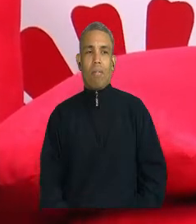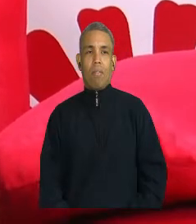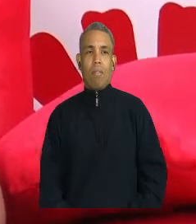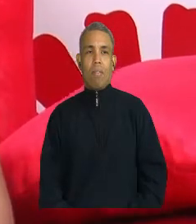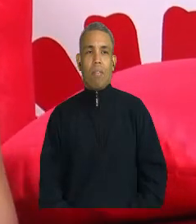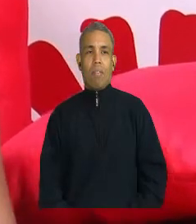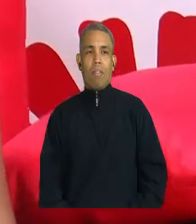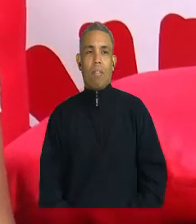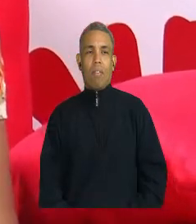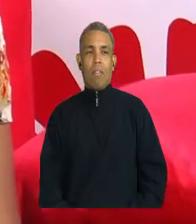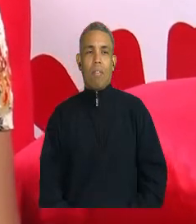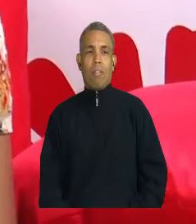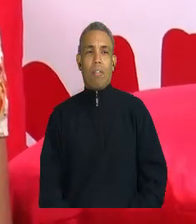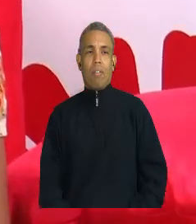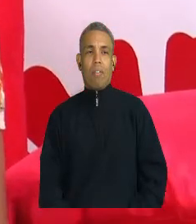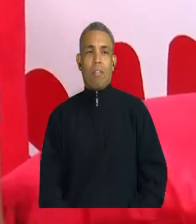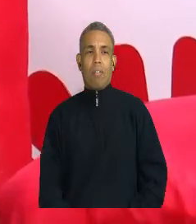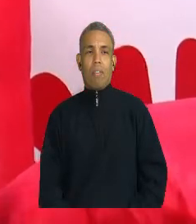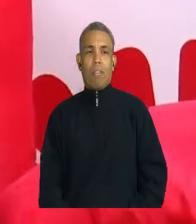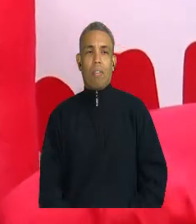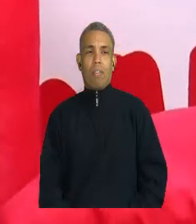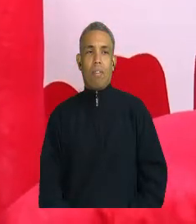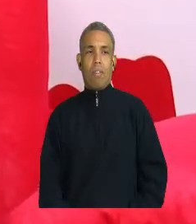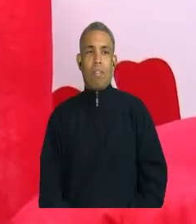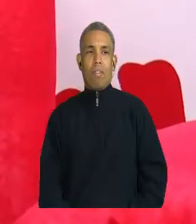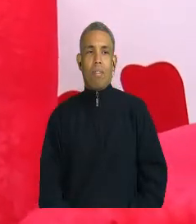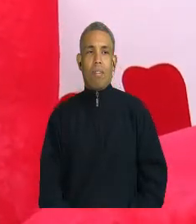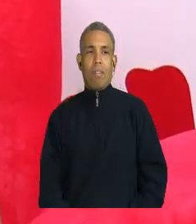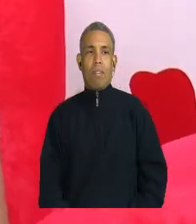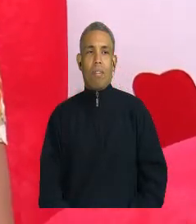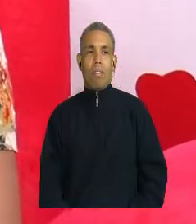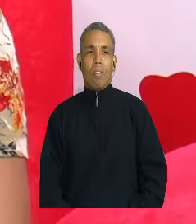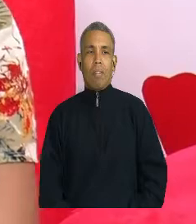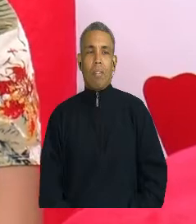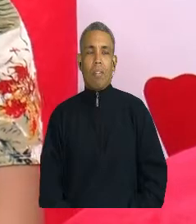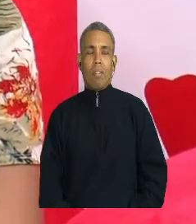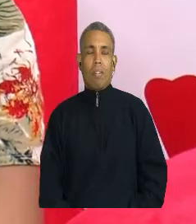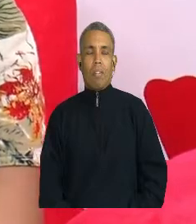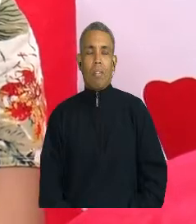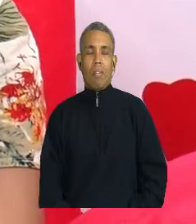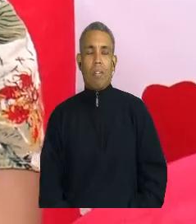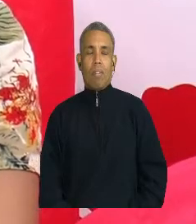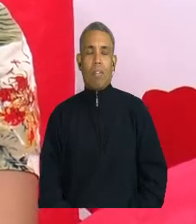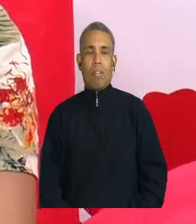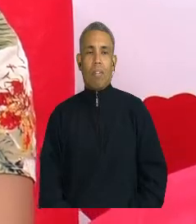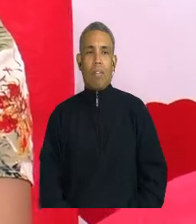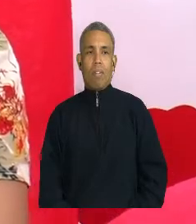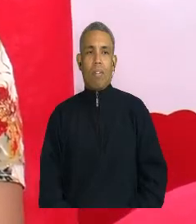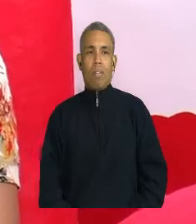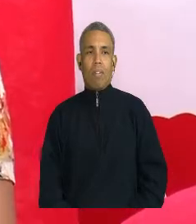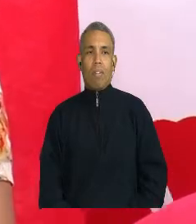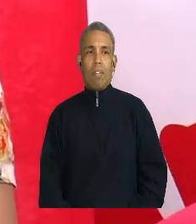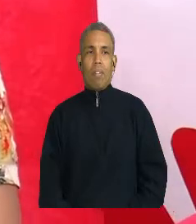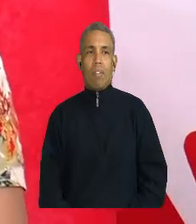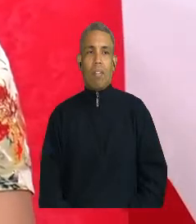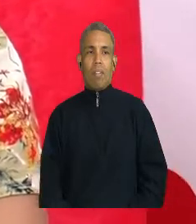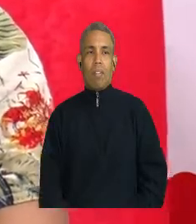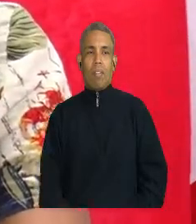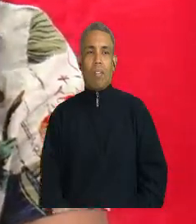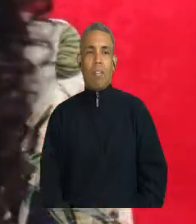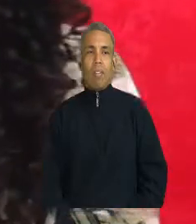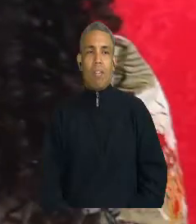niñez. En esos tiempos disfruté tantas mañanas, esos tiempos se me han